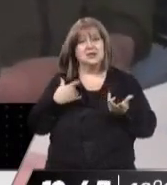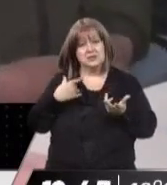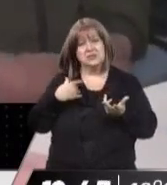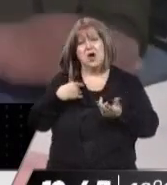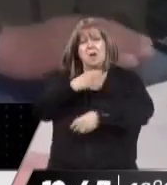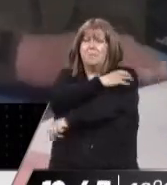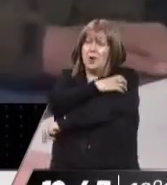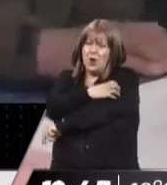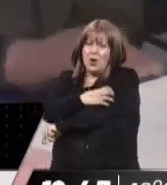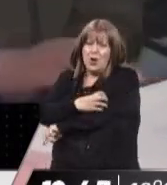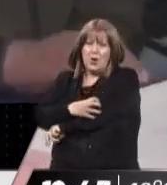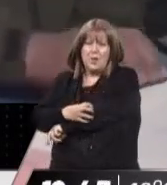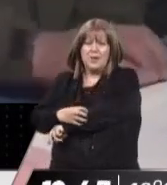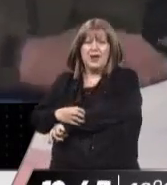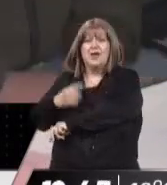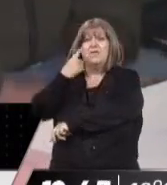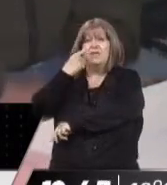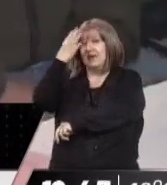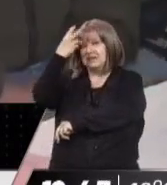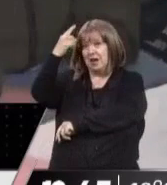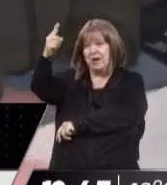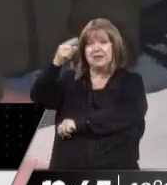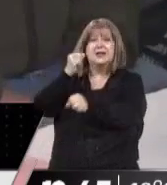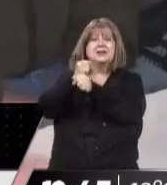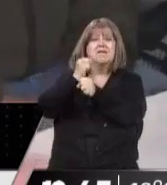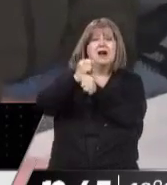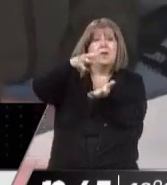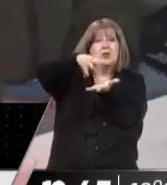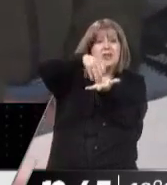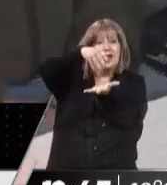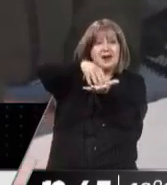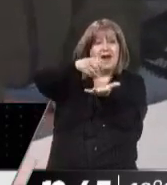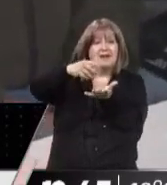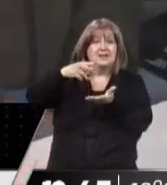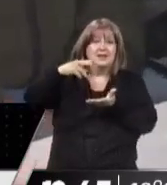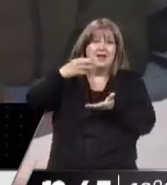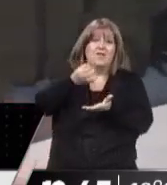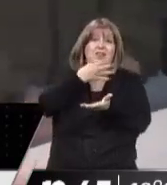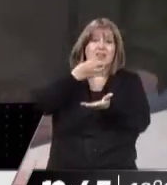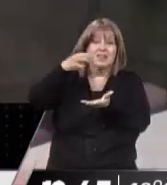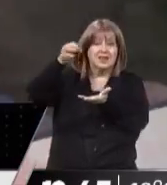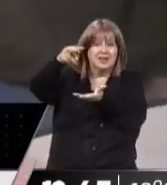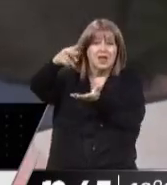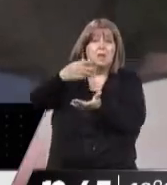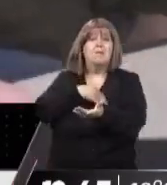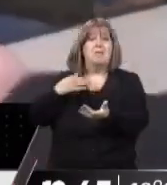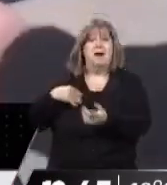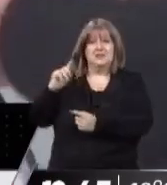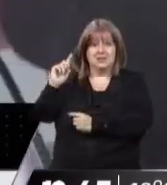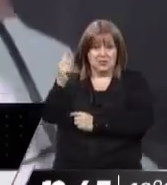éramos muy pobres y vivíamos en San Martín, trabajando en la viña, en la tierra. Y bueno, mi mamá era sola.